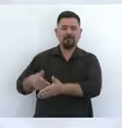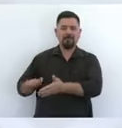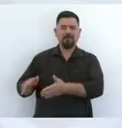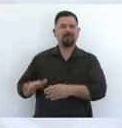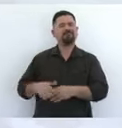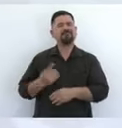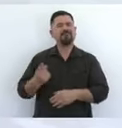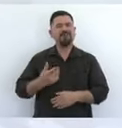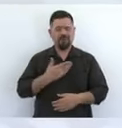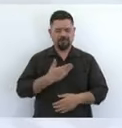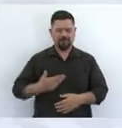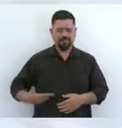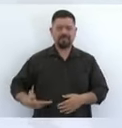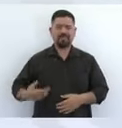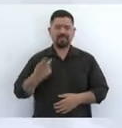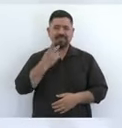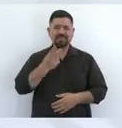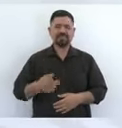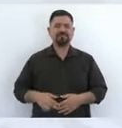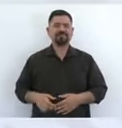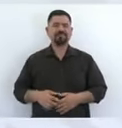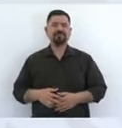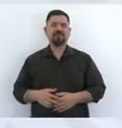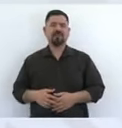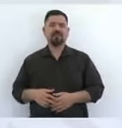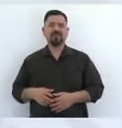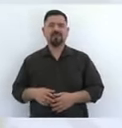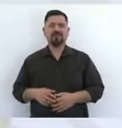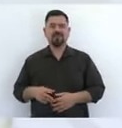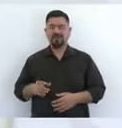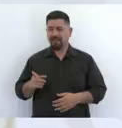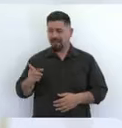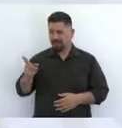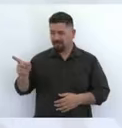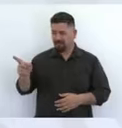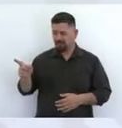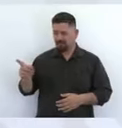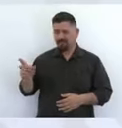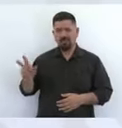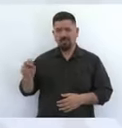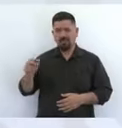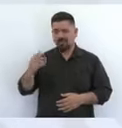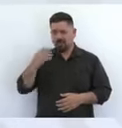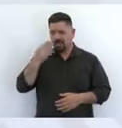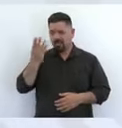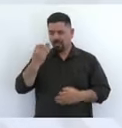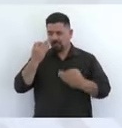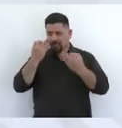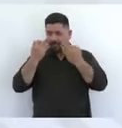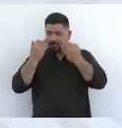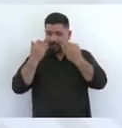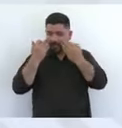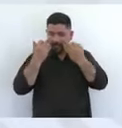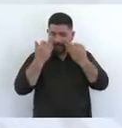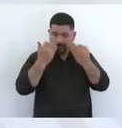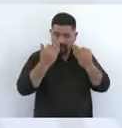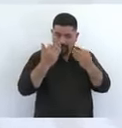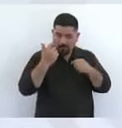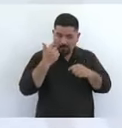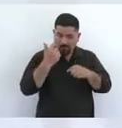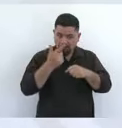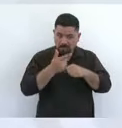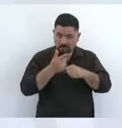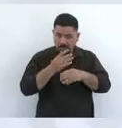los presidentes, es que no queremos que ustedes se den cuenta de